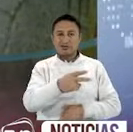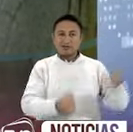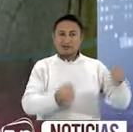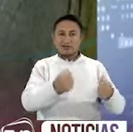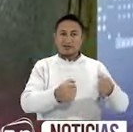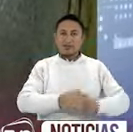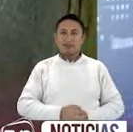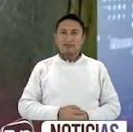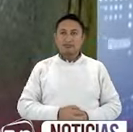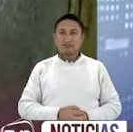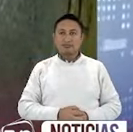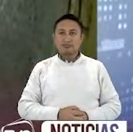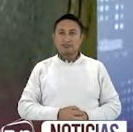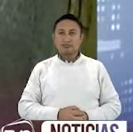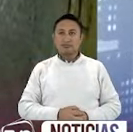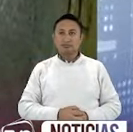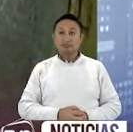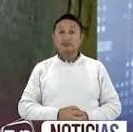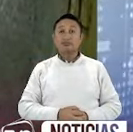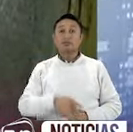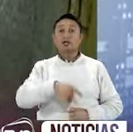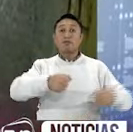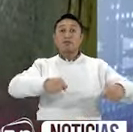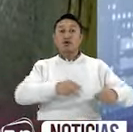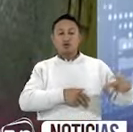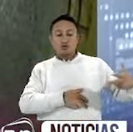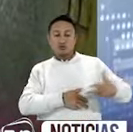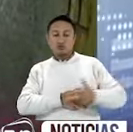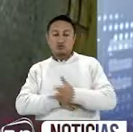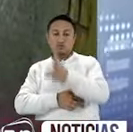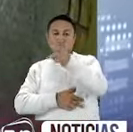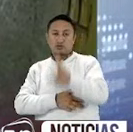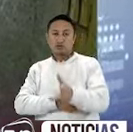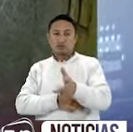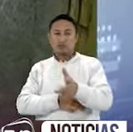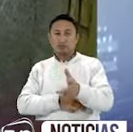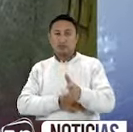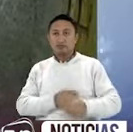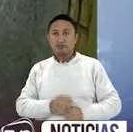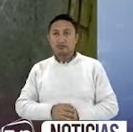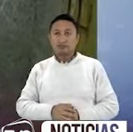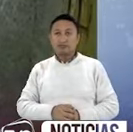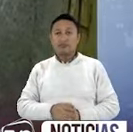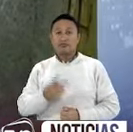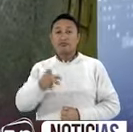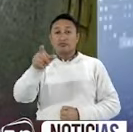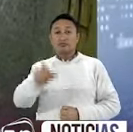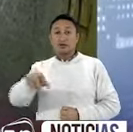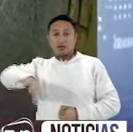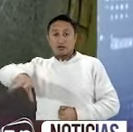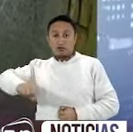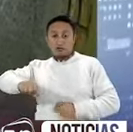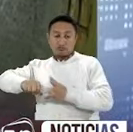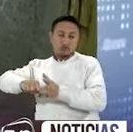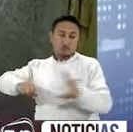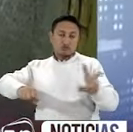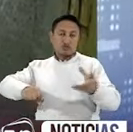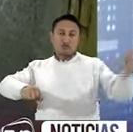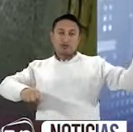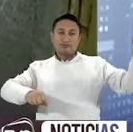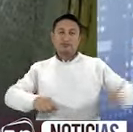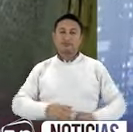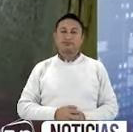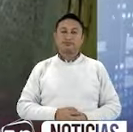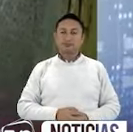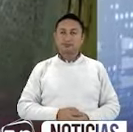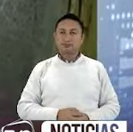Justamente por ahí subió a la vereda y ahí una moto cruzó por aquí, se fue largo, bajaron 2 tipos, uno creo que le cogió al señor y le